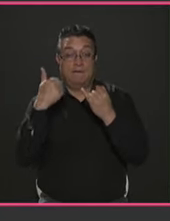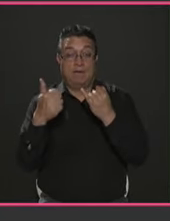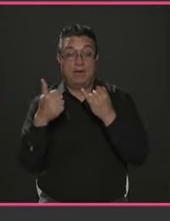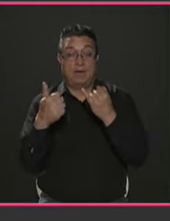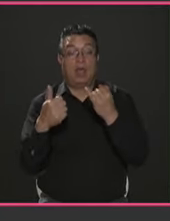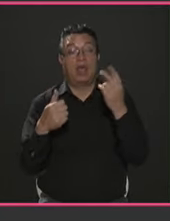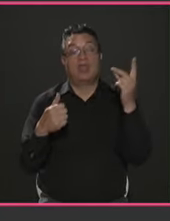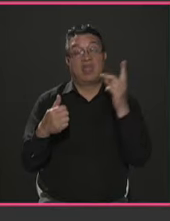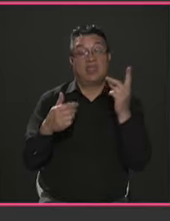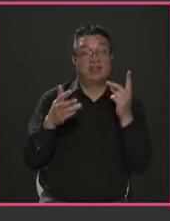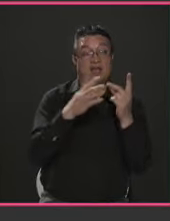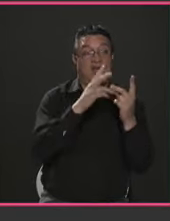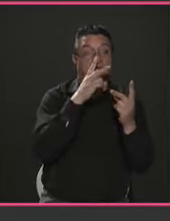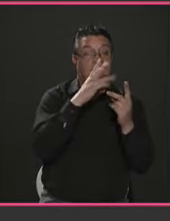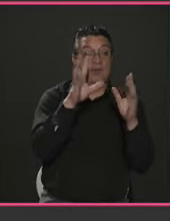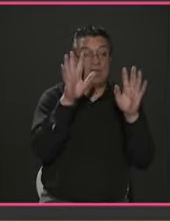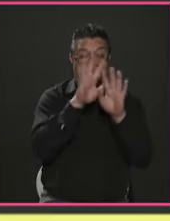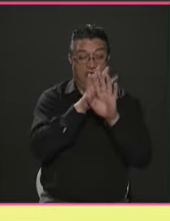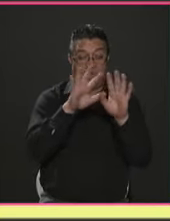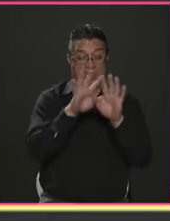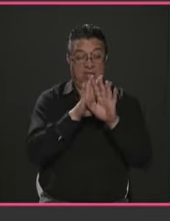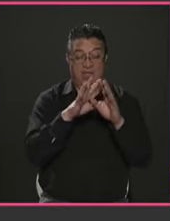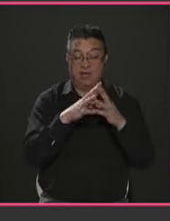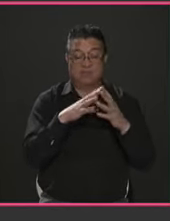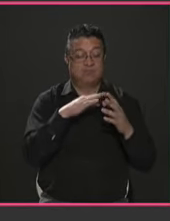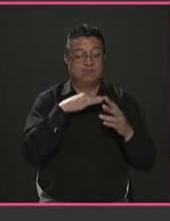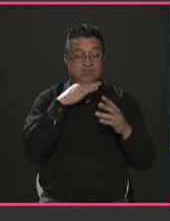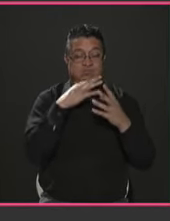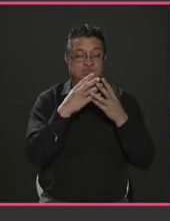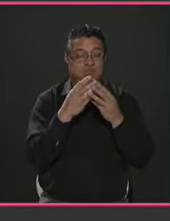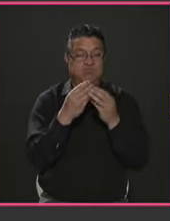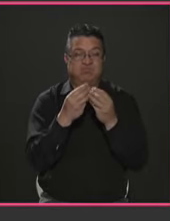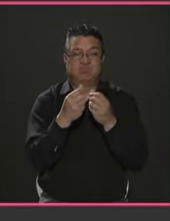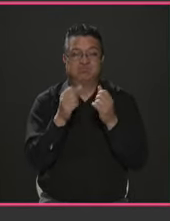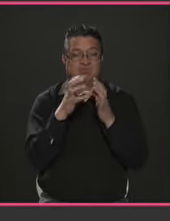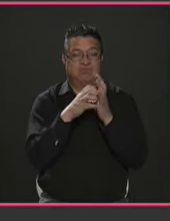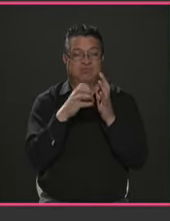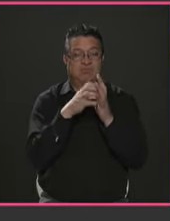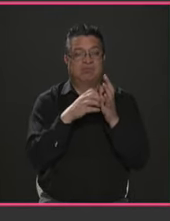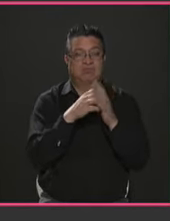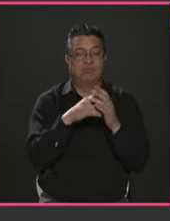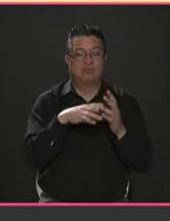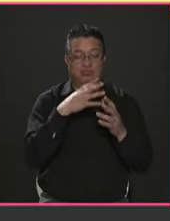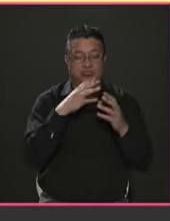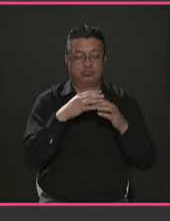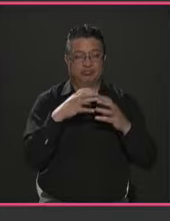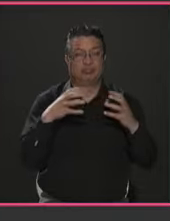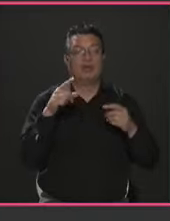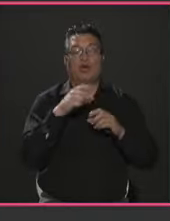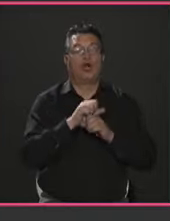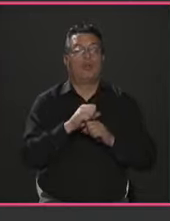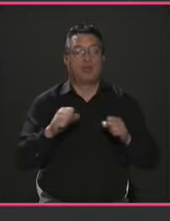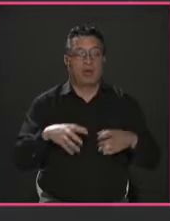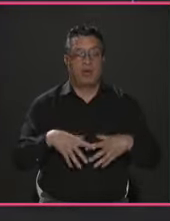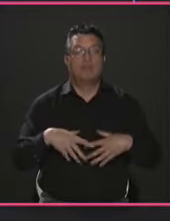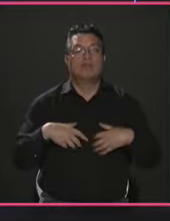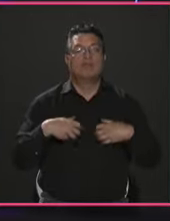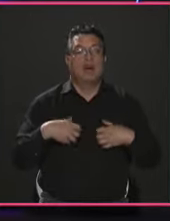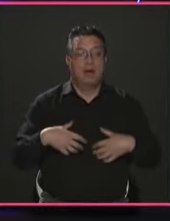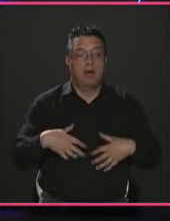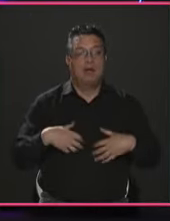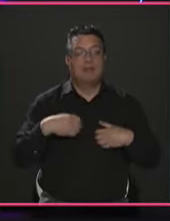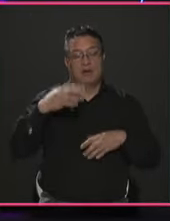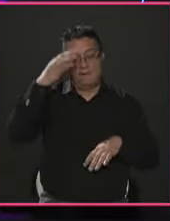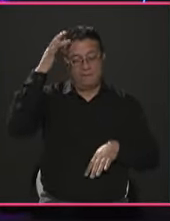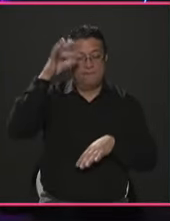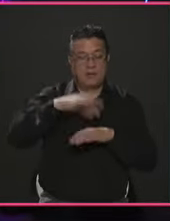derecha como pueden ver aquí abajo ni siquiera se puede ver eso porque está llena de fluido porque los pulmones se están llenando de fluido y las personas ya no pueden respirar y es por eso que se